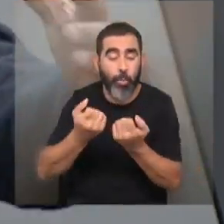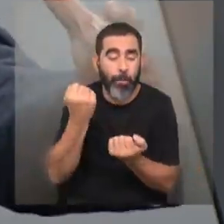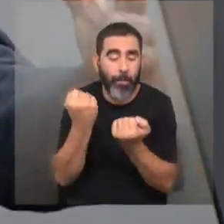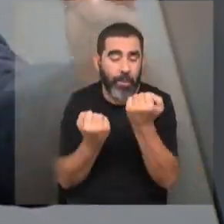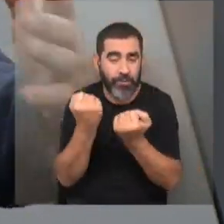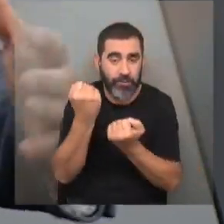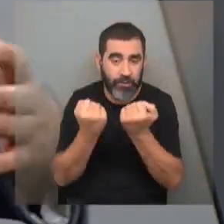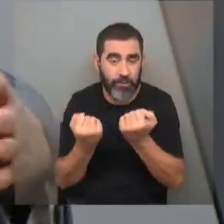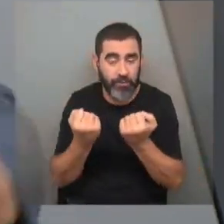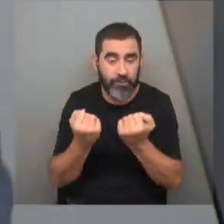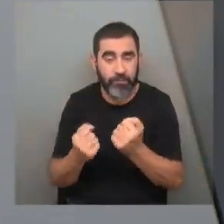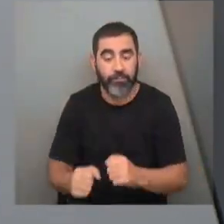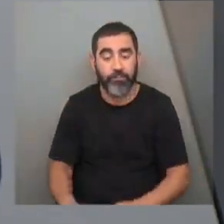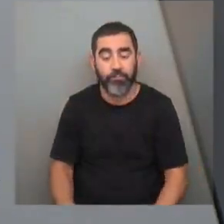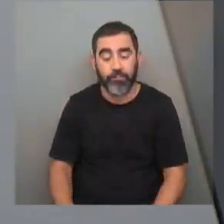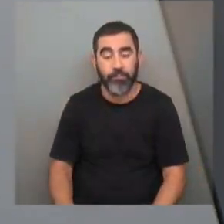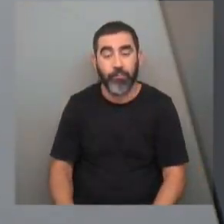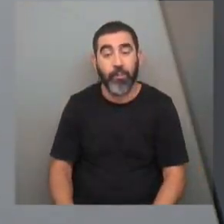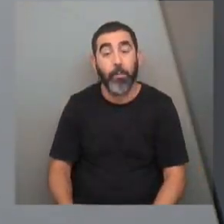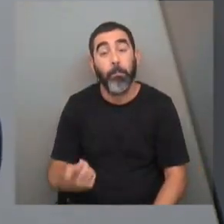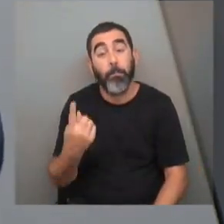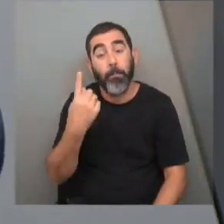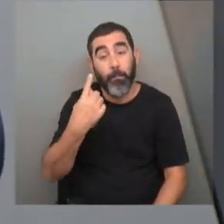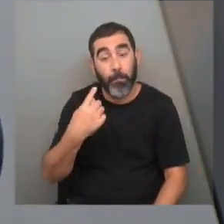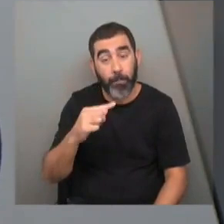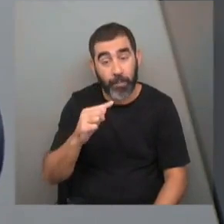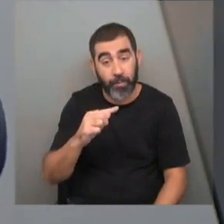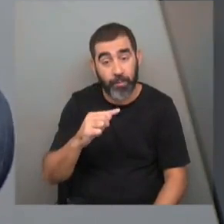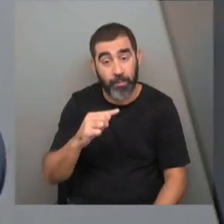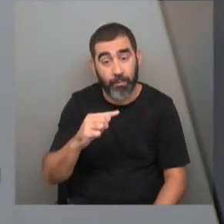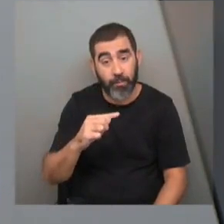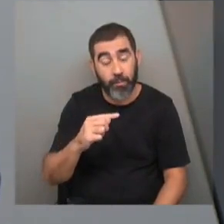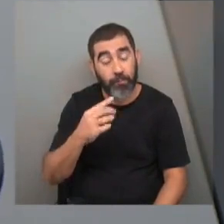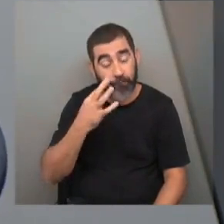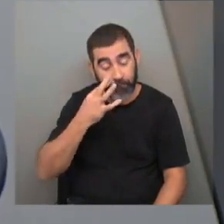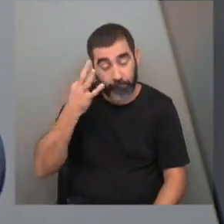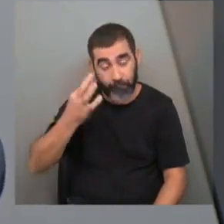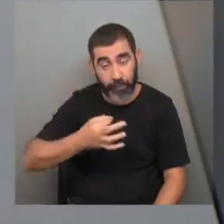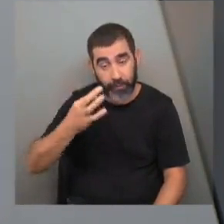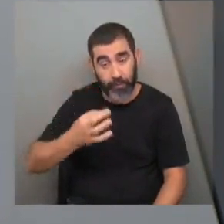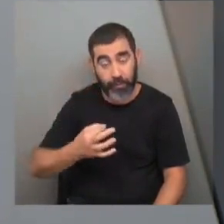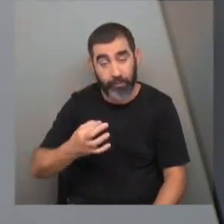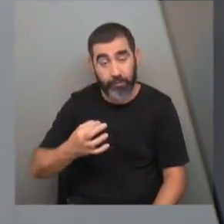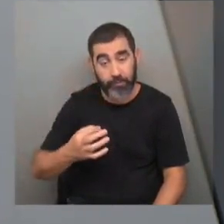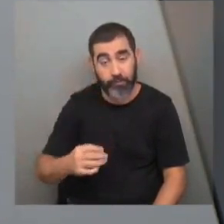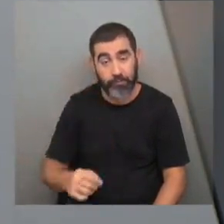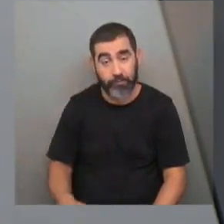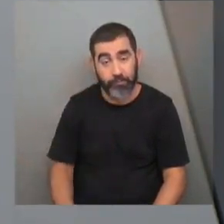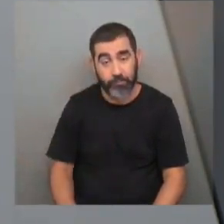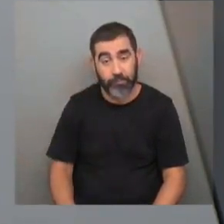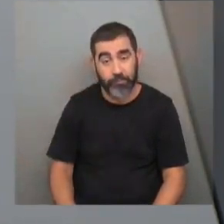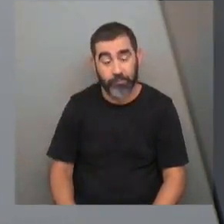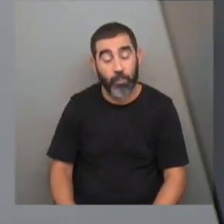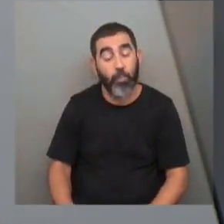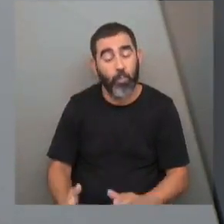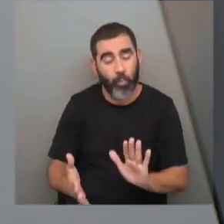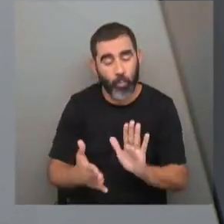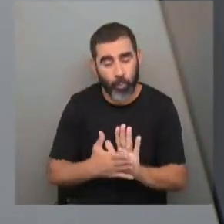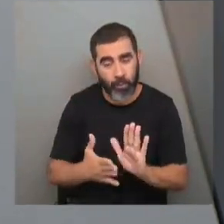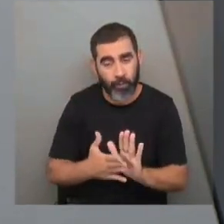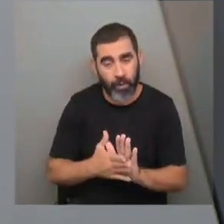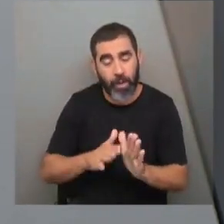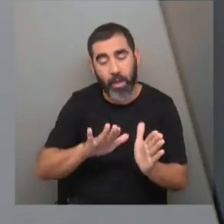económicos que guían eso. Pero en la realidad, se ha comprobado que más allá